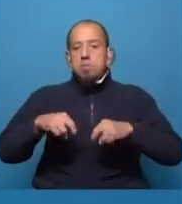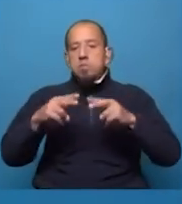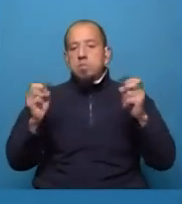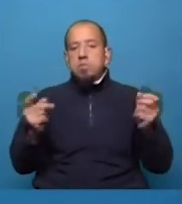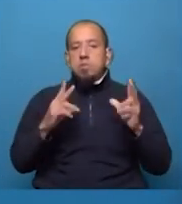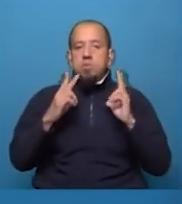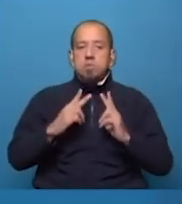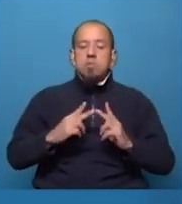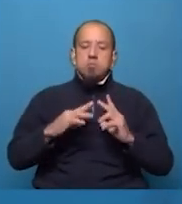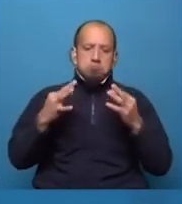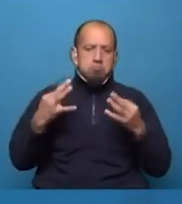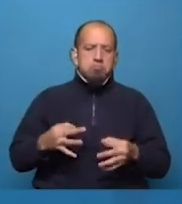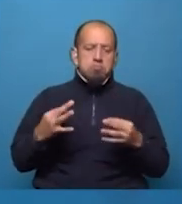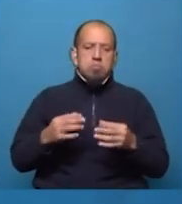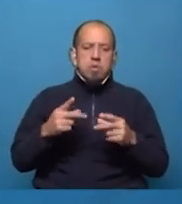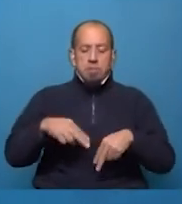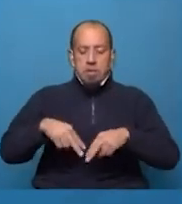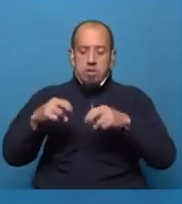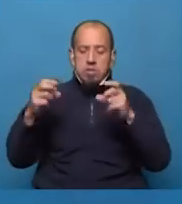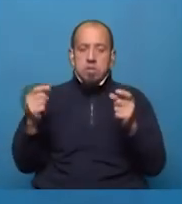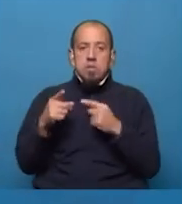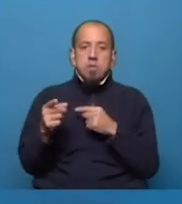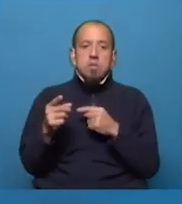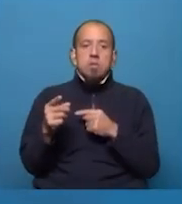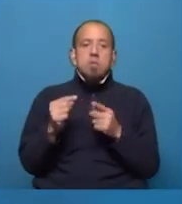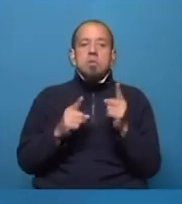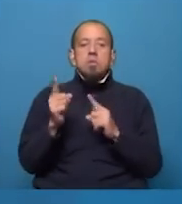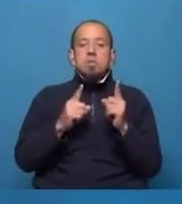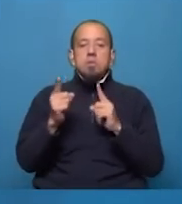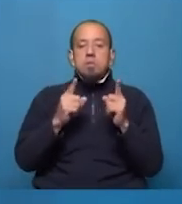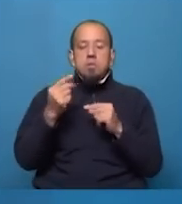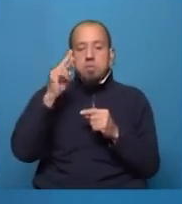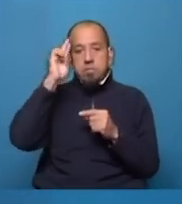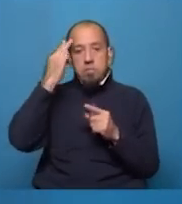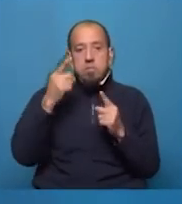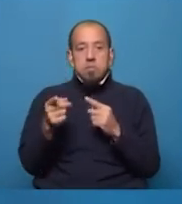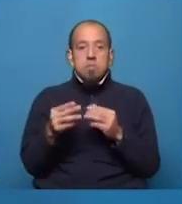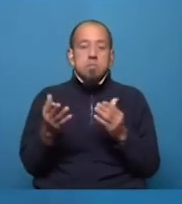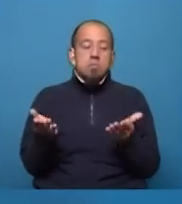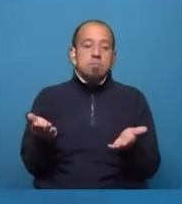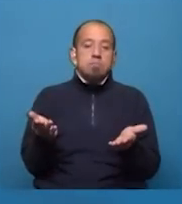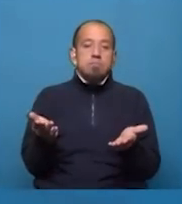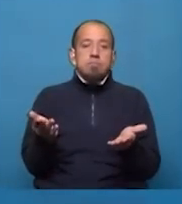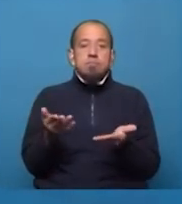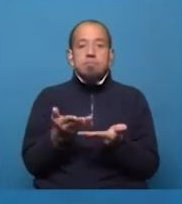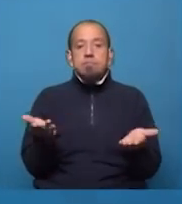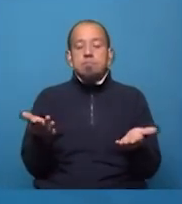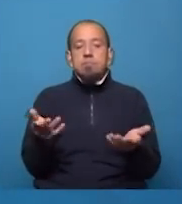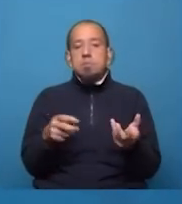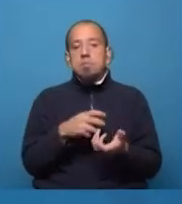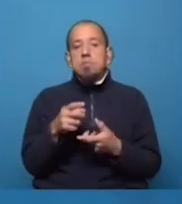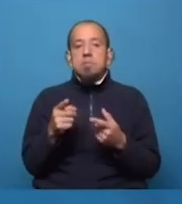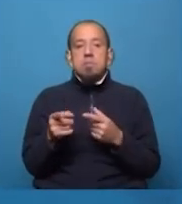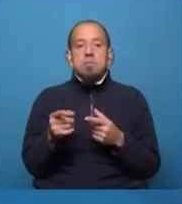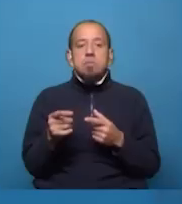seria muy sólida donde algunos uruguayos algunos actores o ellos quedan muy muy complicados